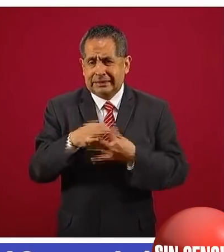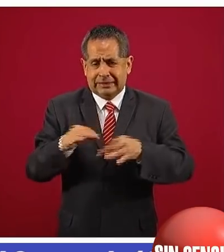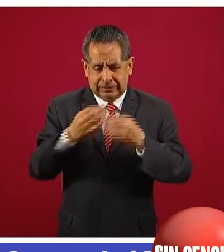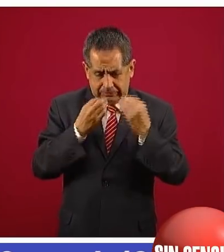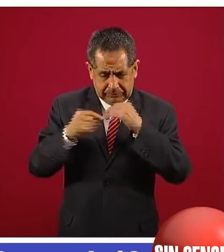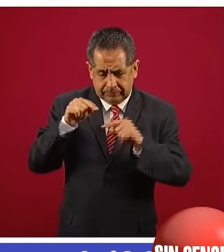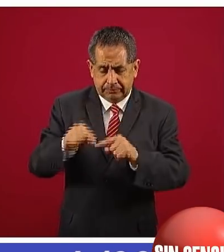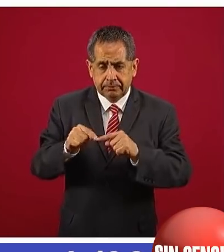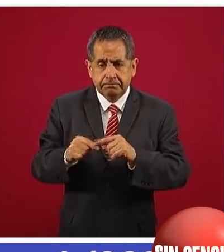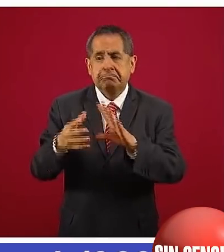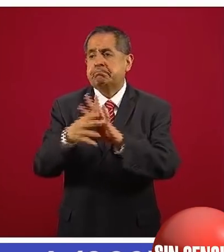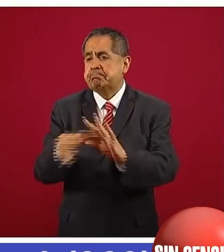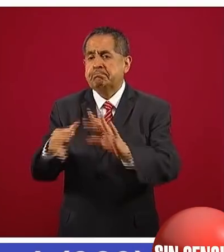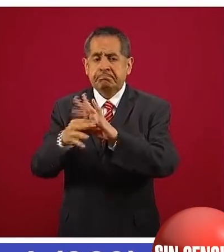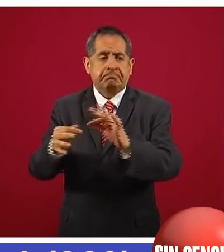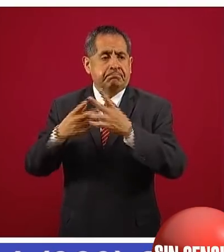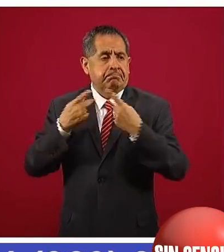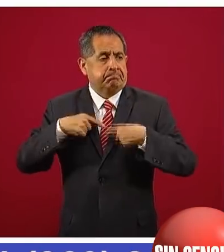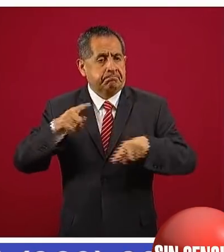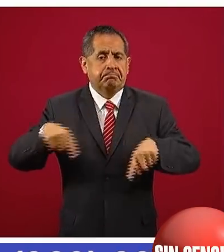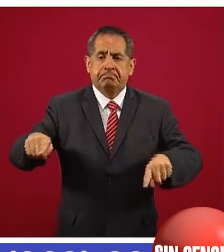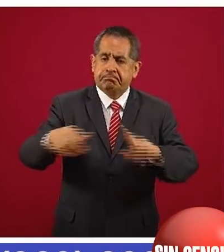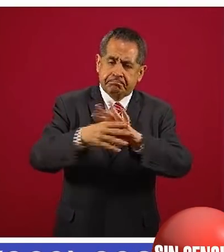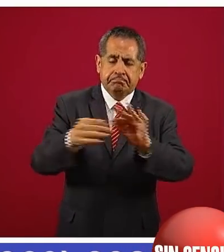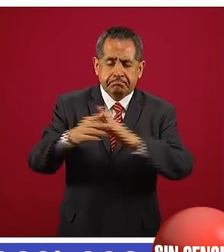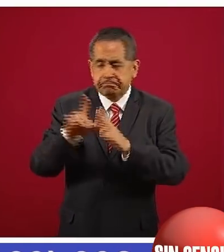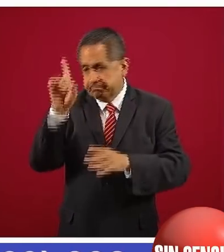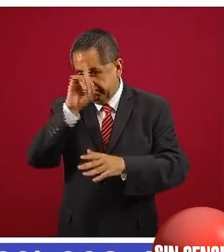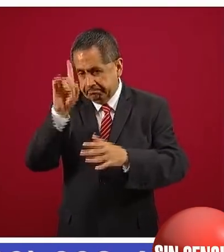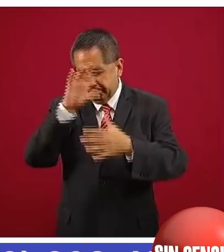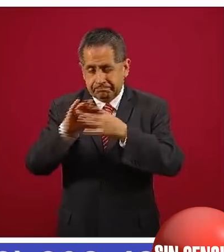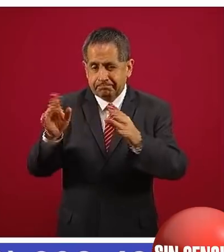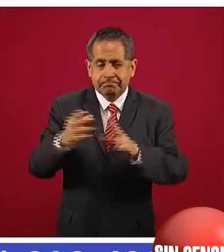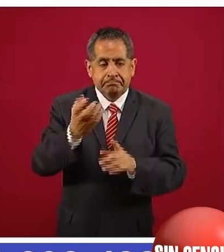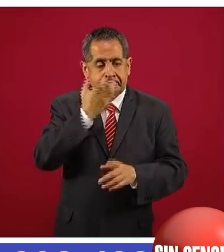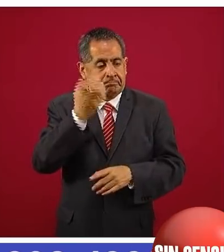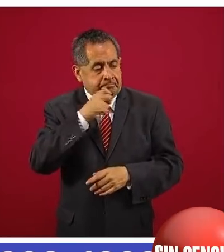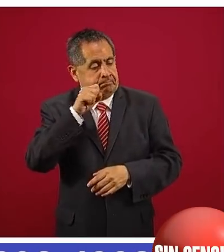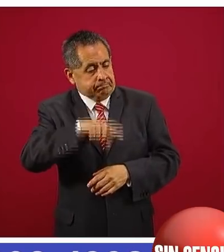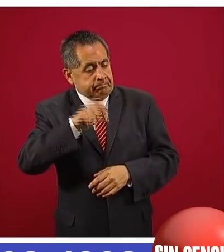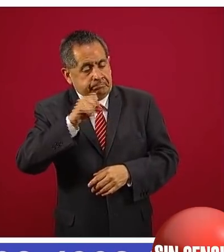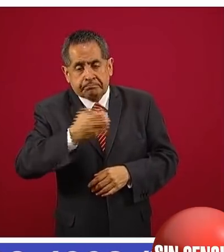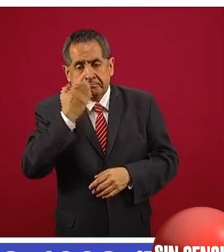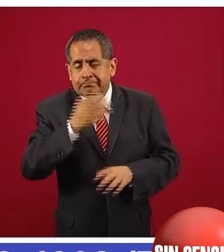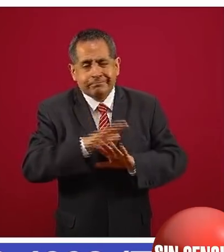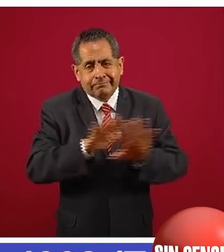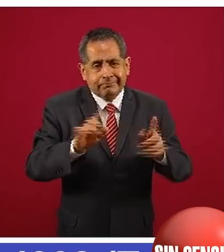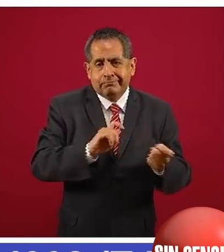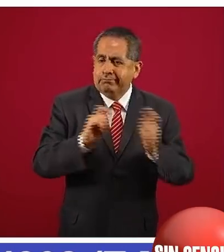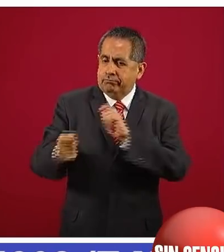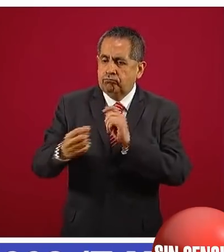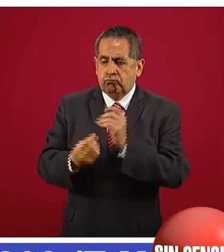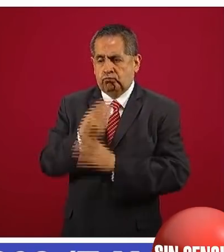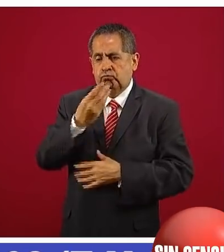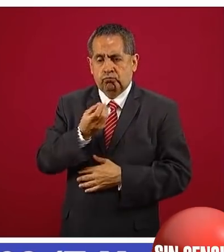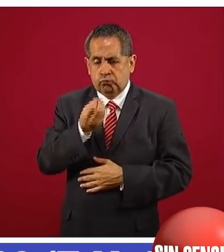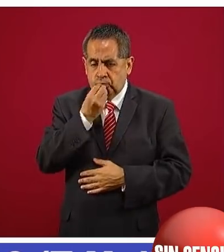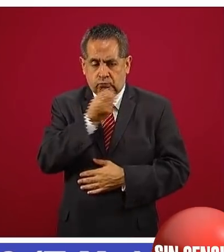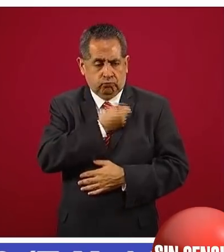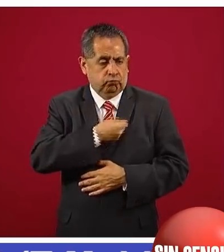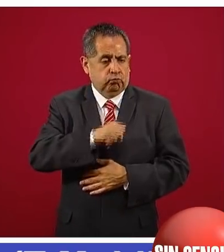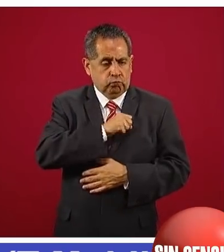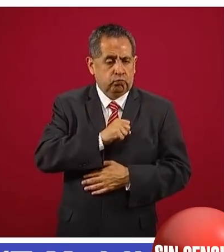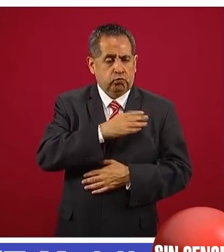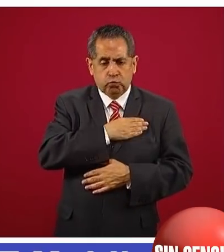de persuadir a las personas que decidan tener otro modelo de alimentación, depende de transformar las condiciones